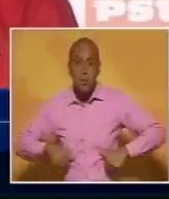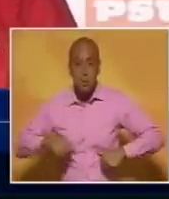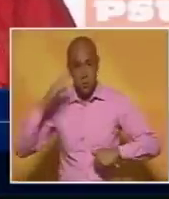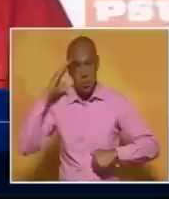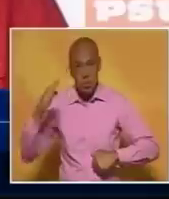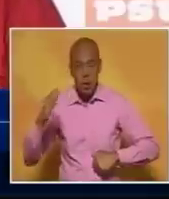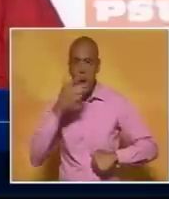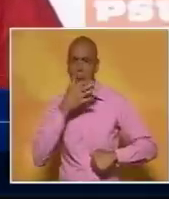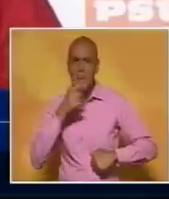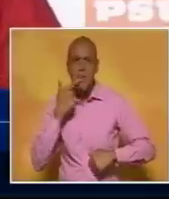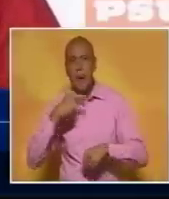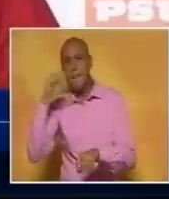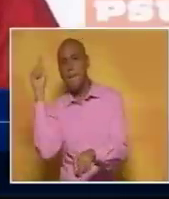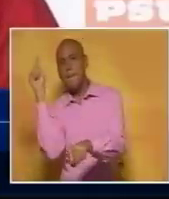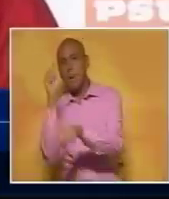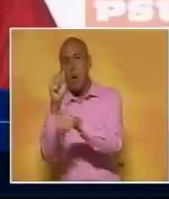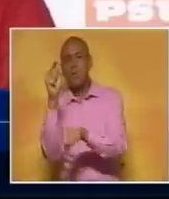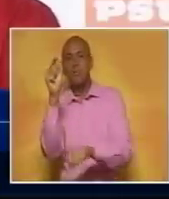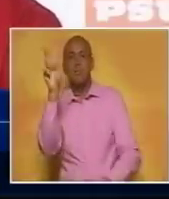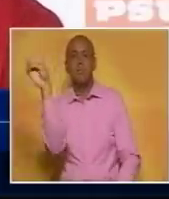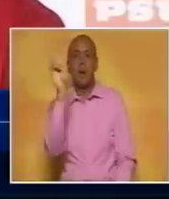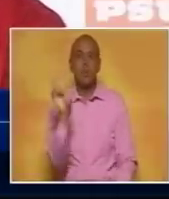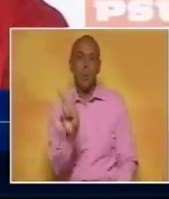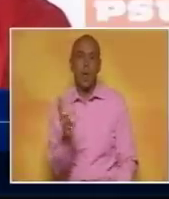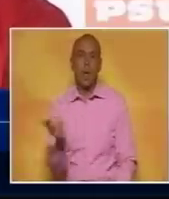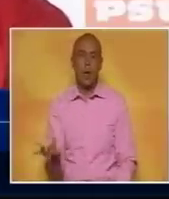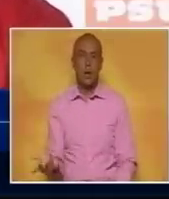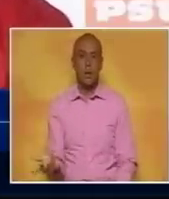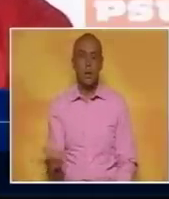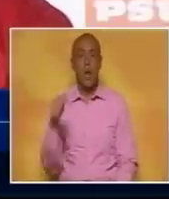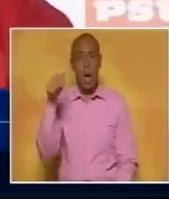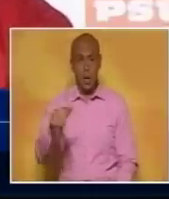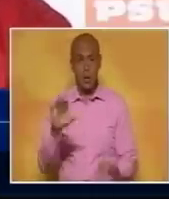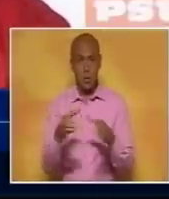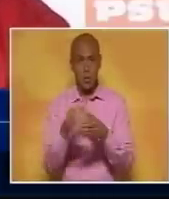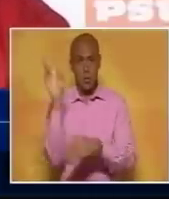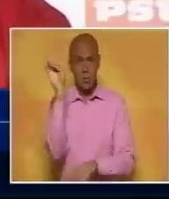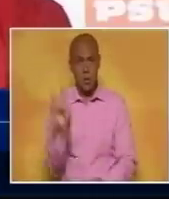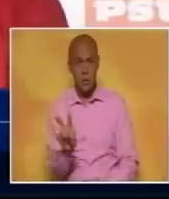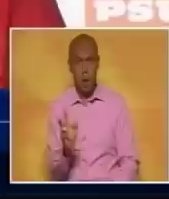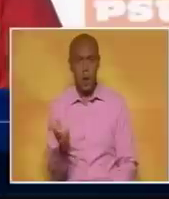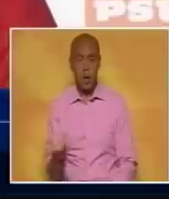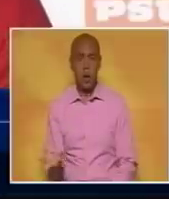amenazar a Venezuela. Ahora, grupos en Venezuela